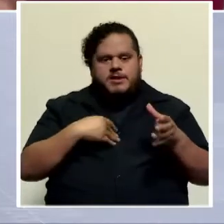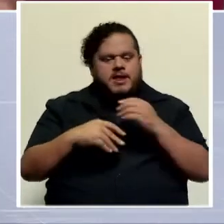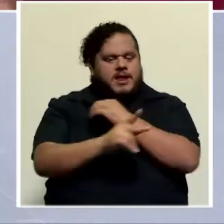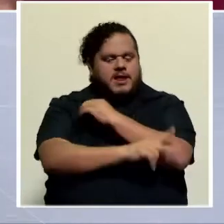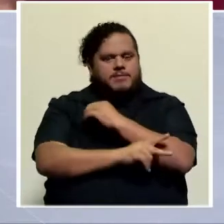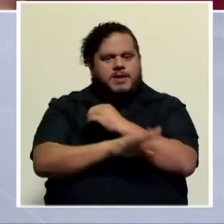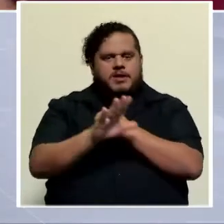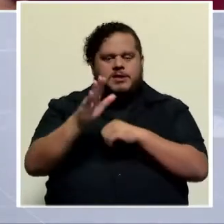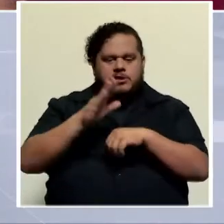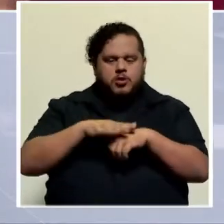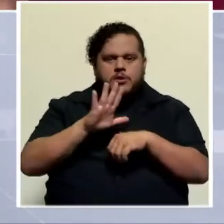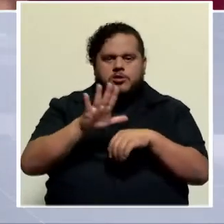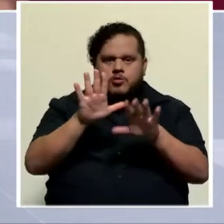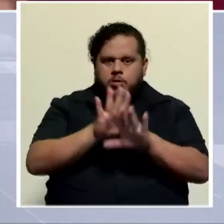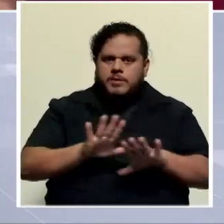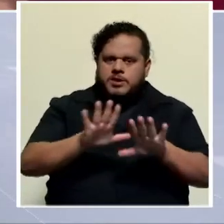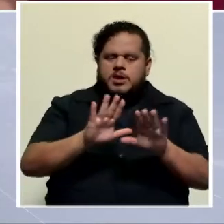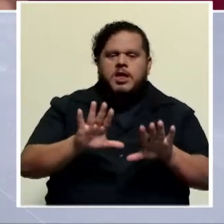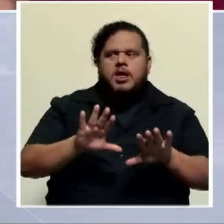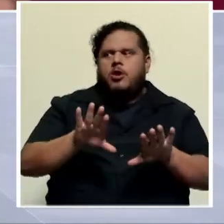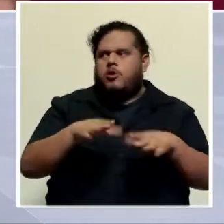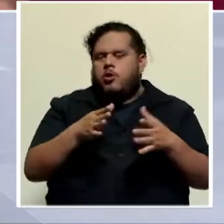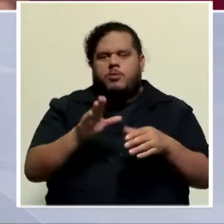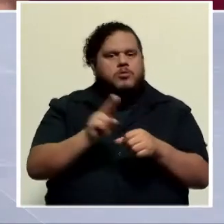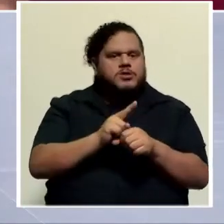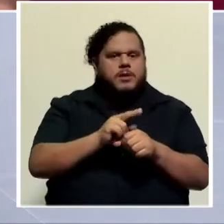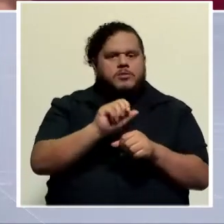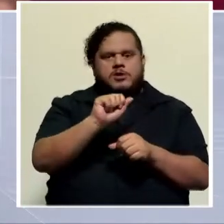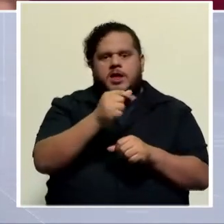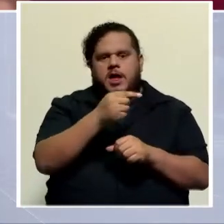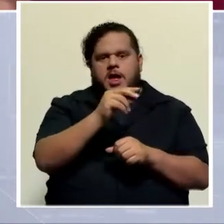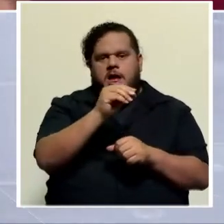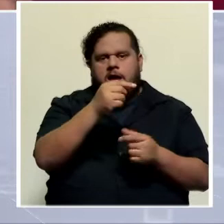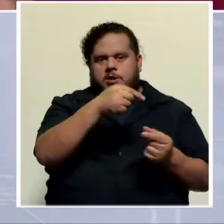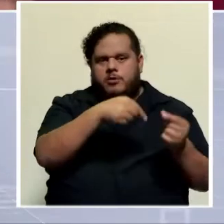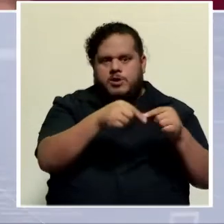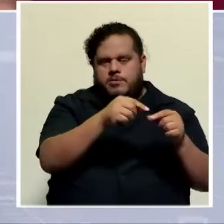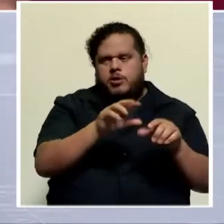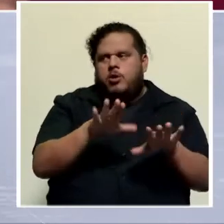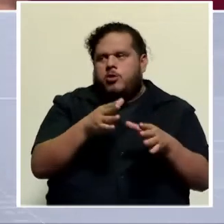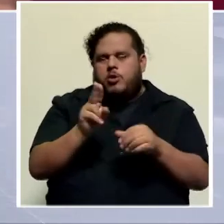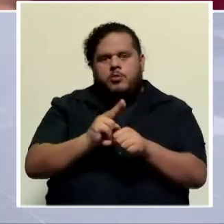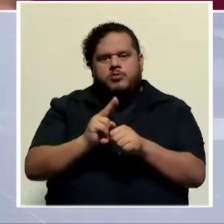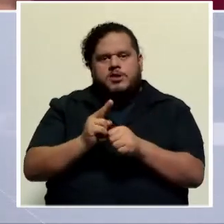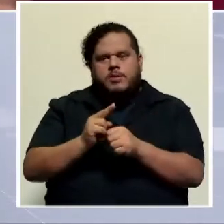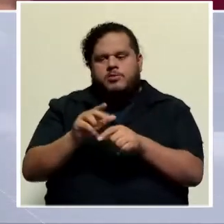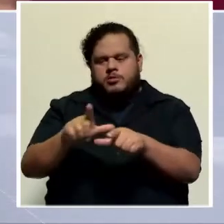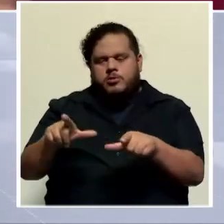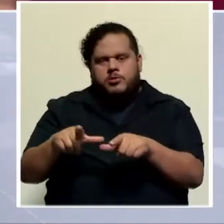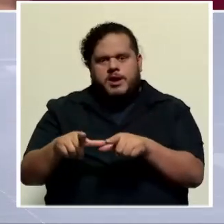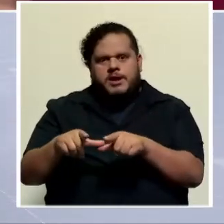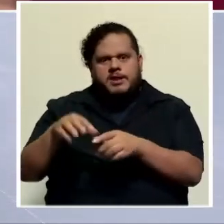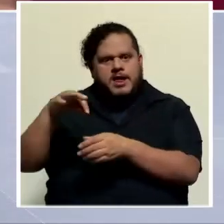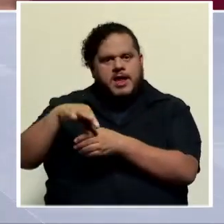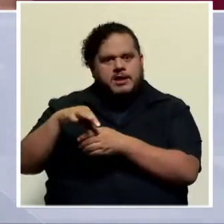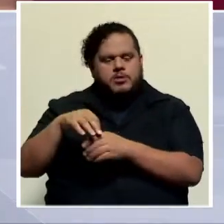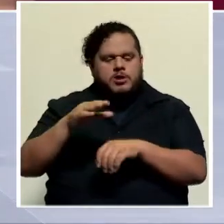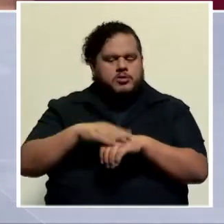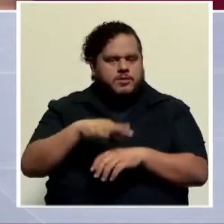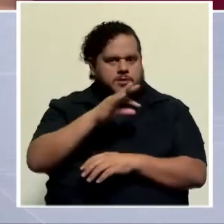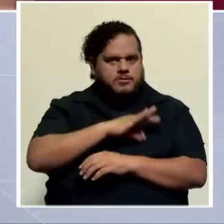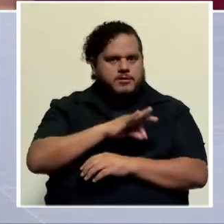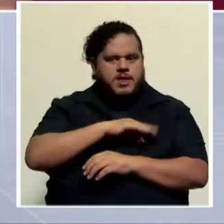ambiente, ¿no? Sobre cómo usamos agroquímicos, sobre cómo manejamos nuestras zonas agrícolas, sobre los beneficios que